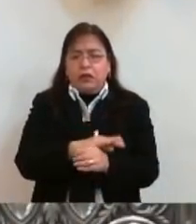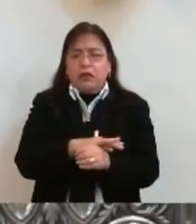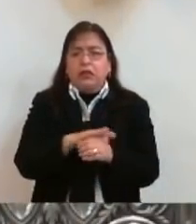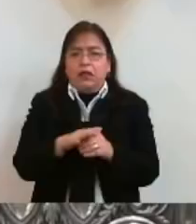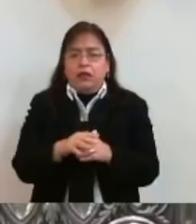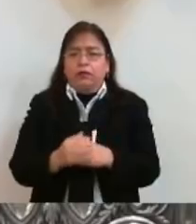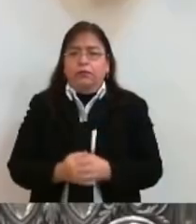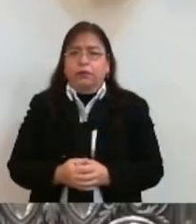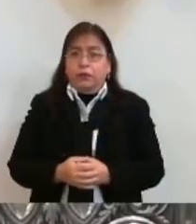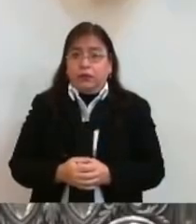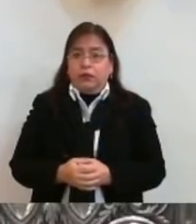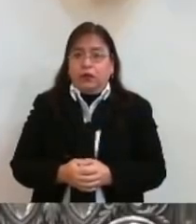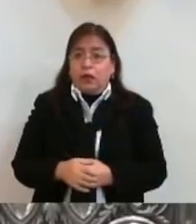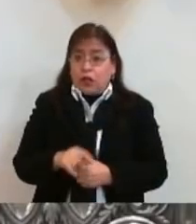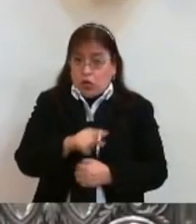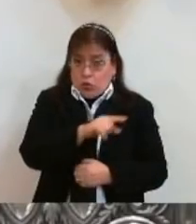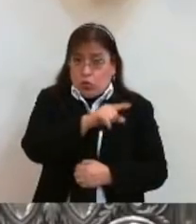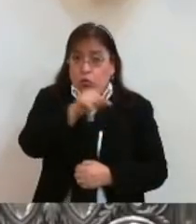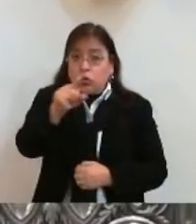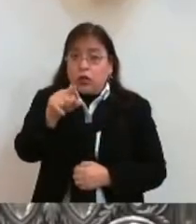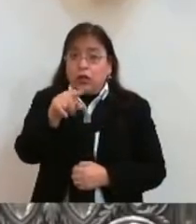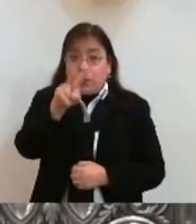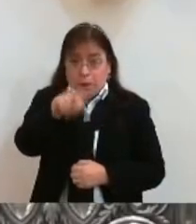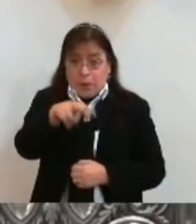tiene su presencia virtual,